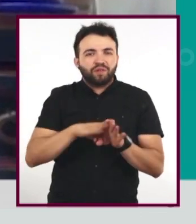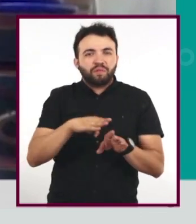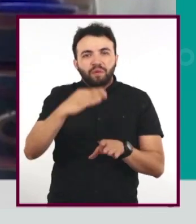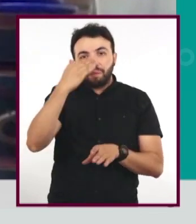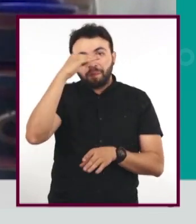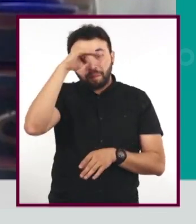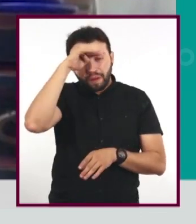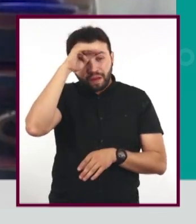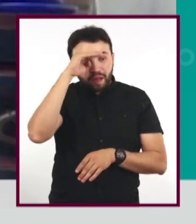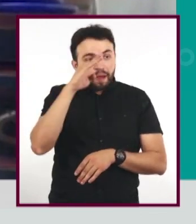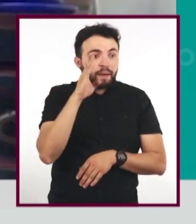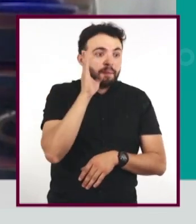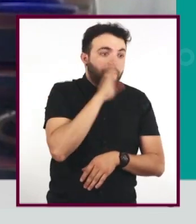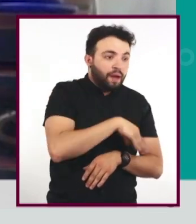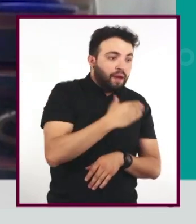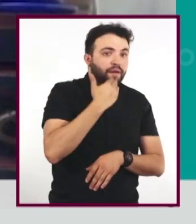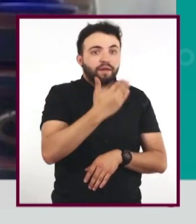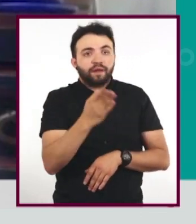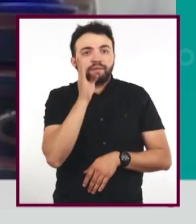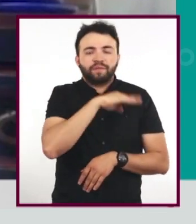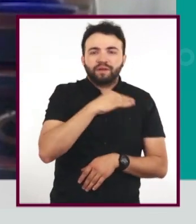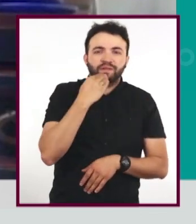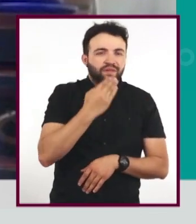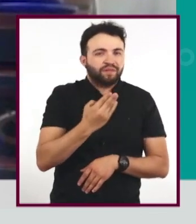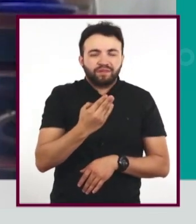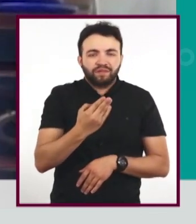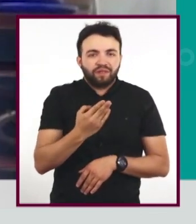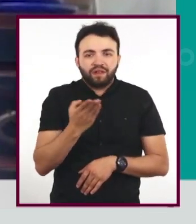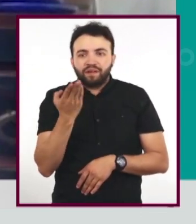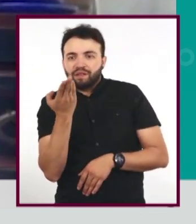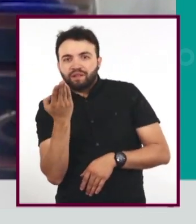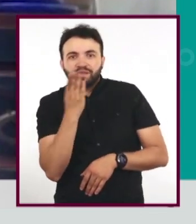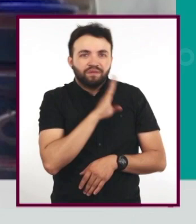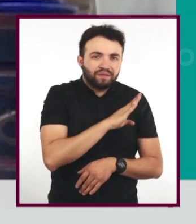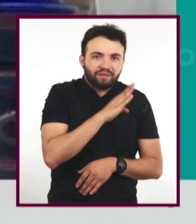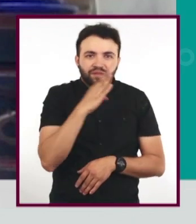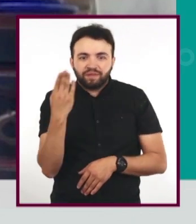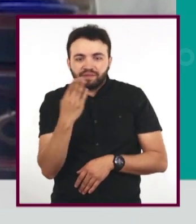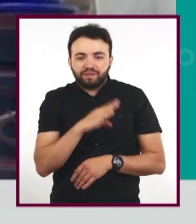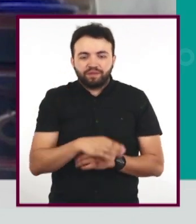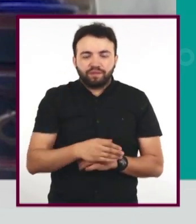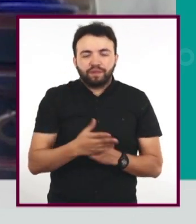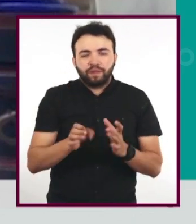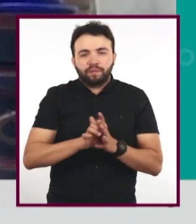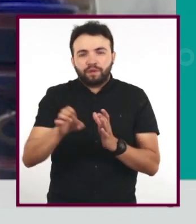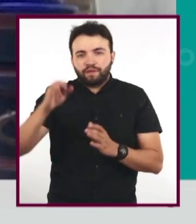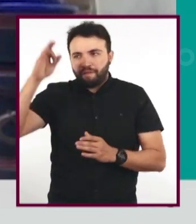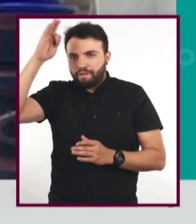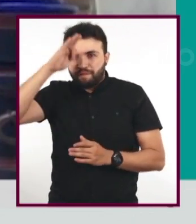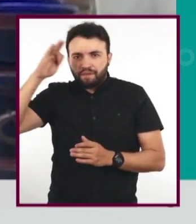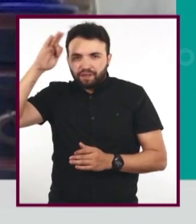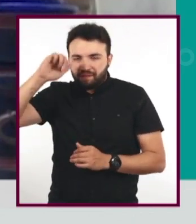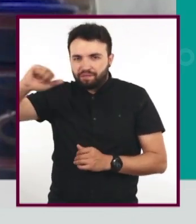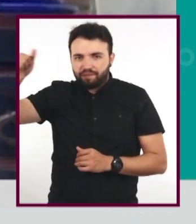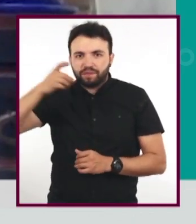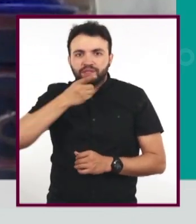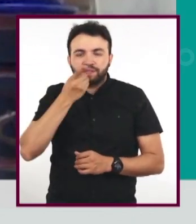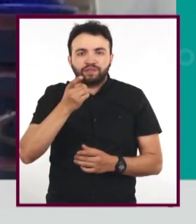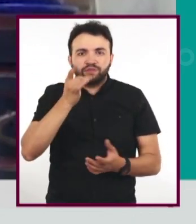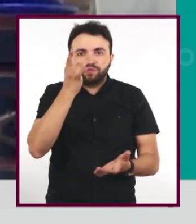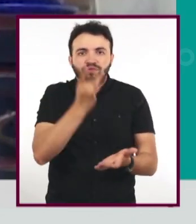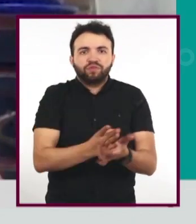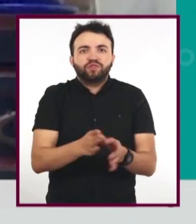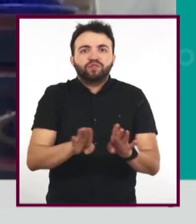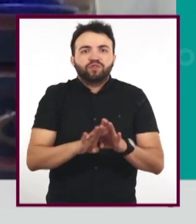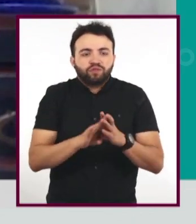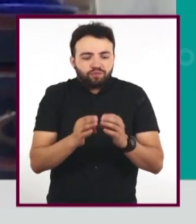manera, como el filósofo Spinoza, que tiene la idea de que hay una sustancia única que se expresa